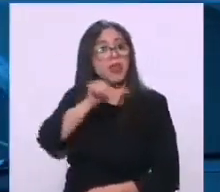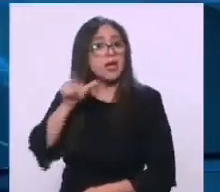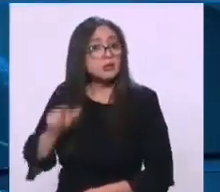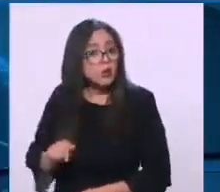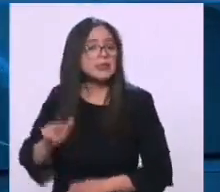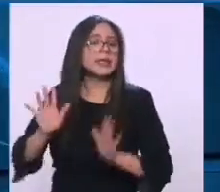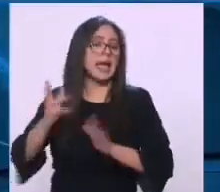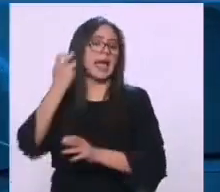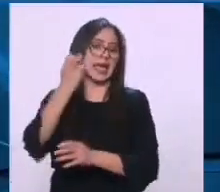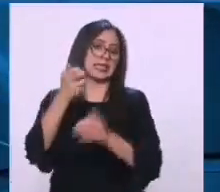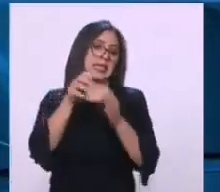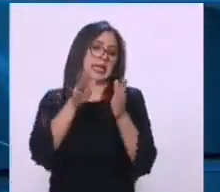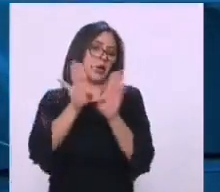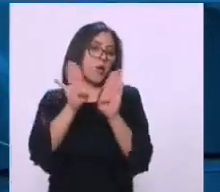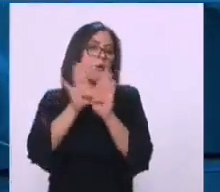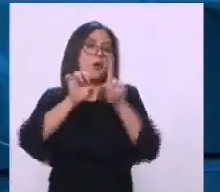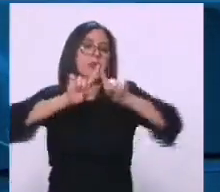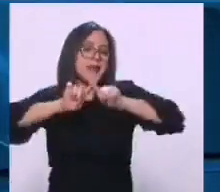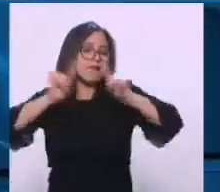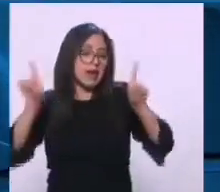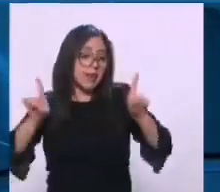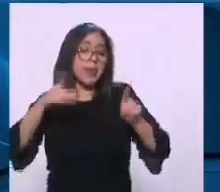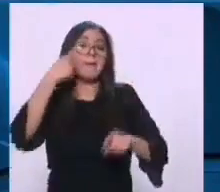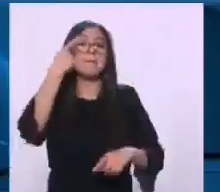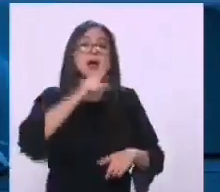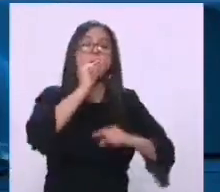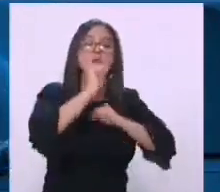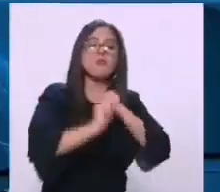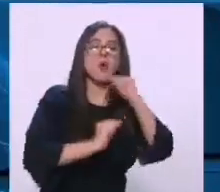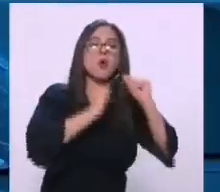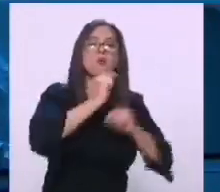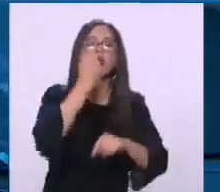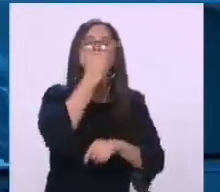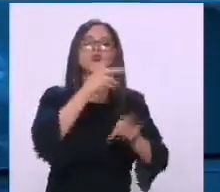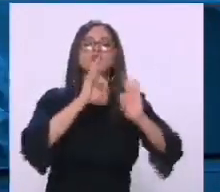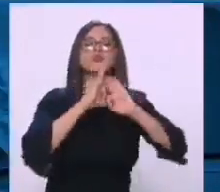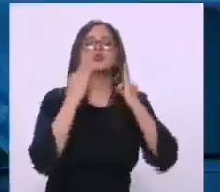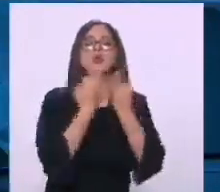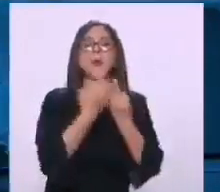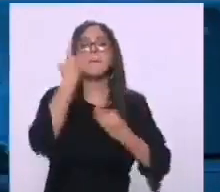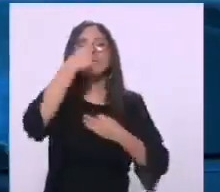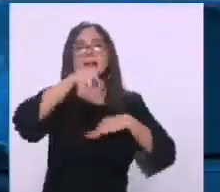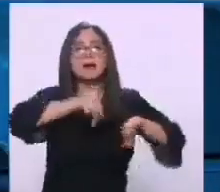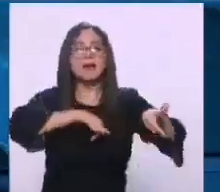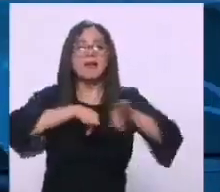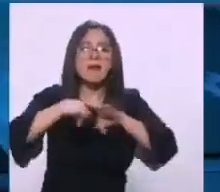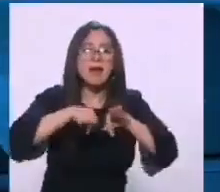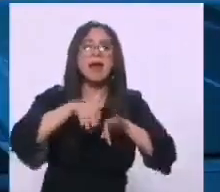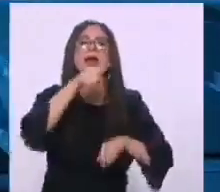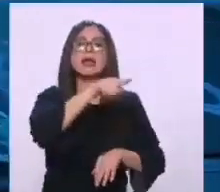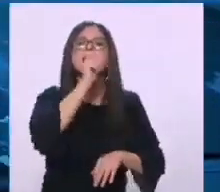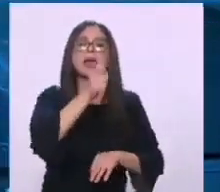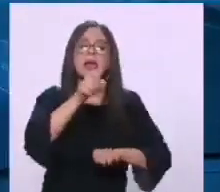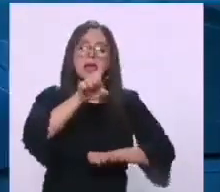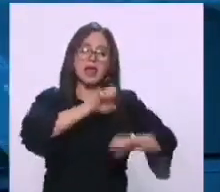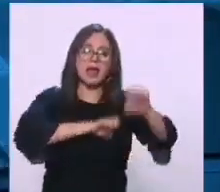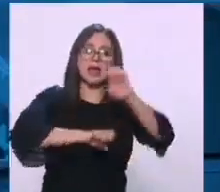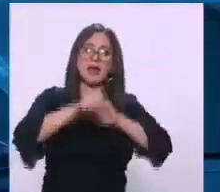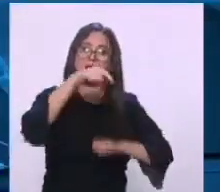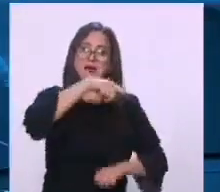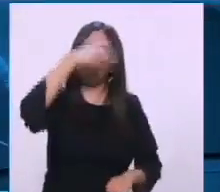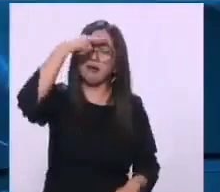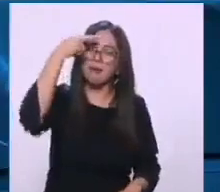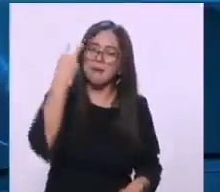el no romper esta cadena productiva pues también influye en el caso de las empresas mexicanas y el que se